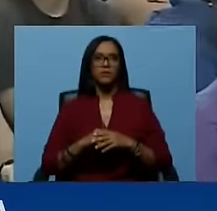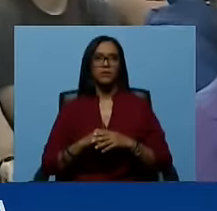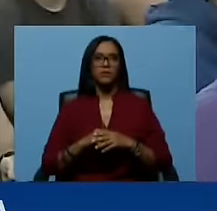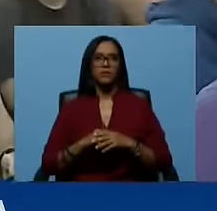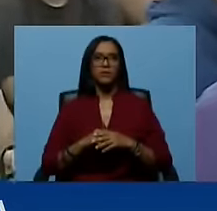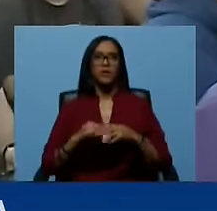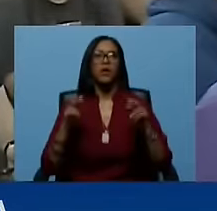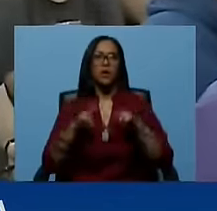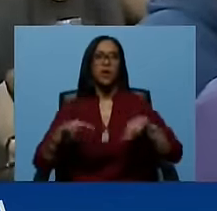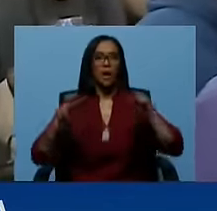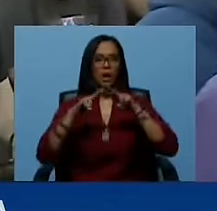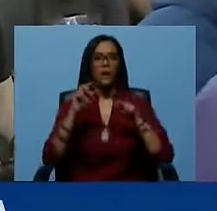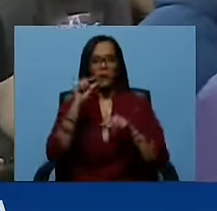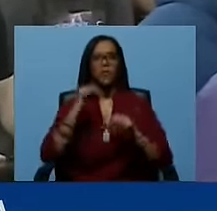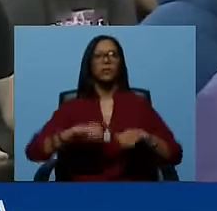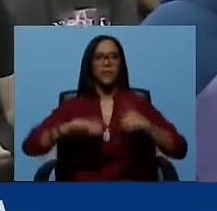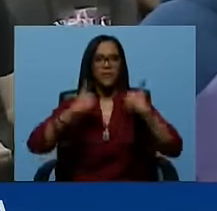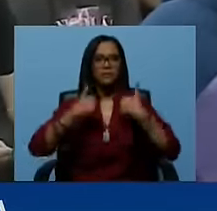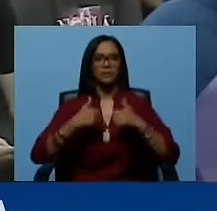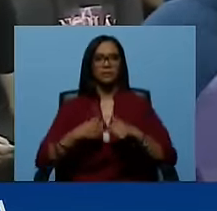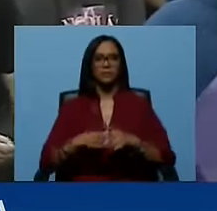Los valoro un poquito más.